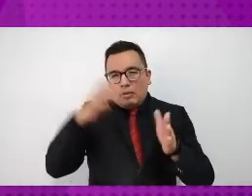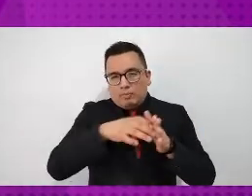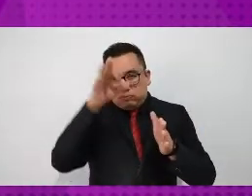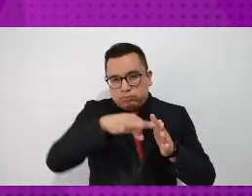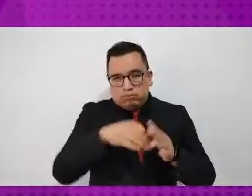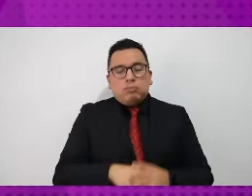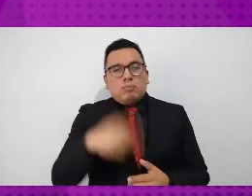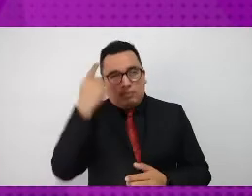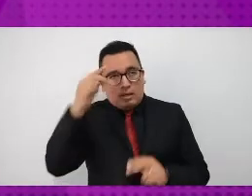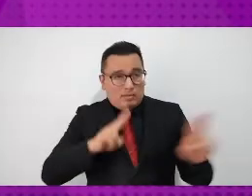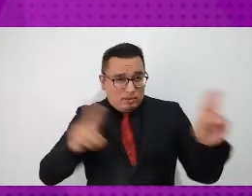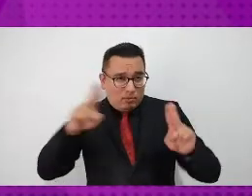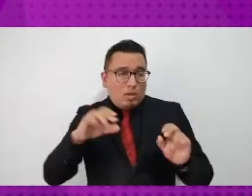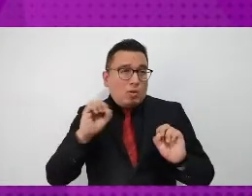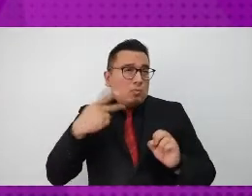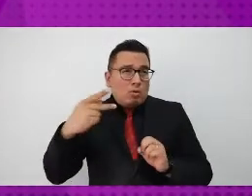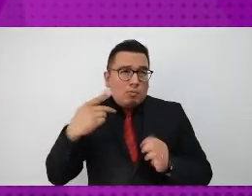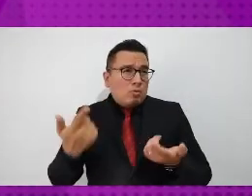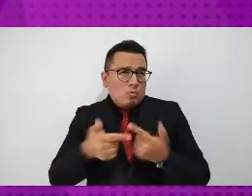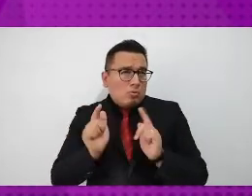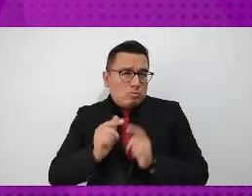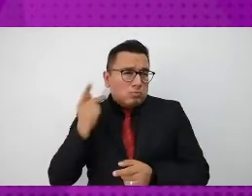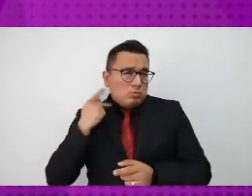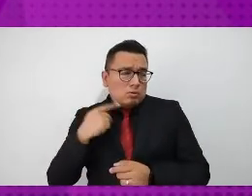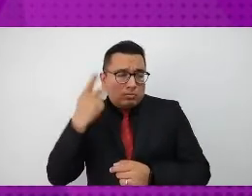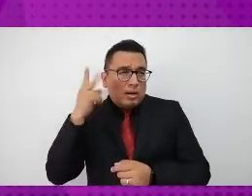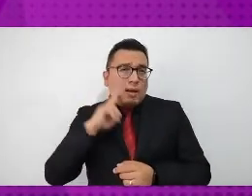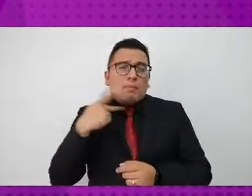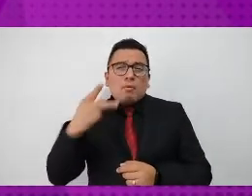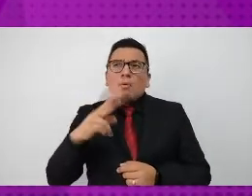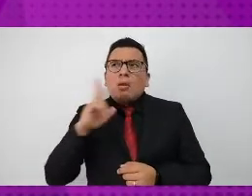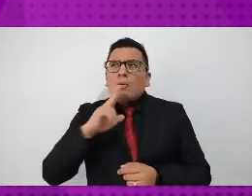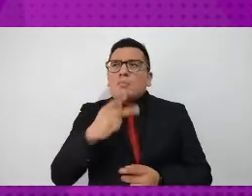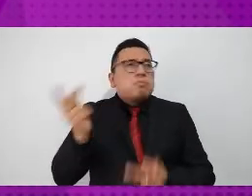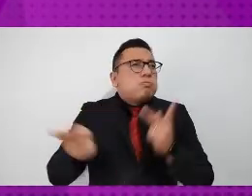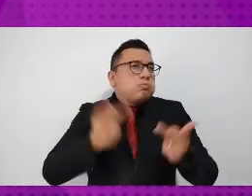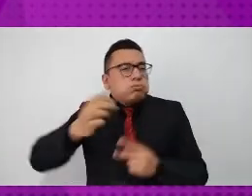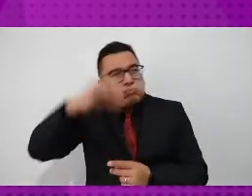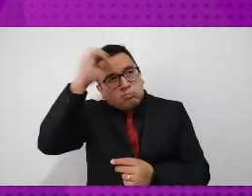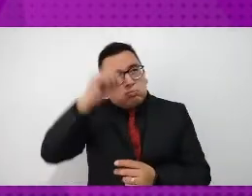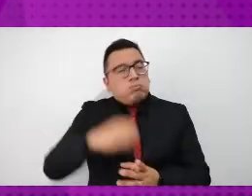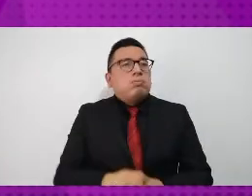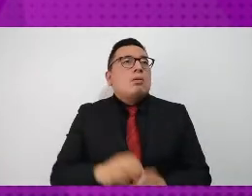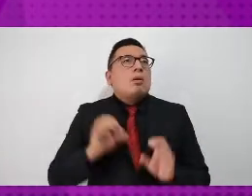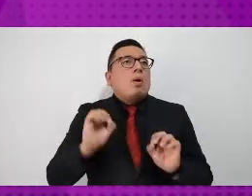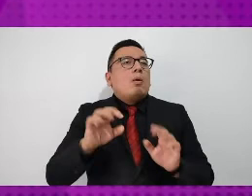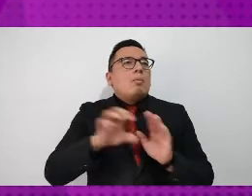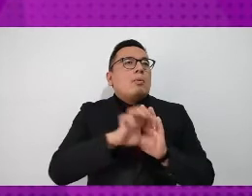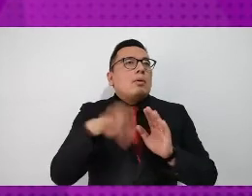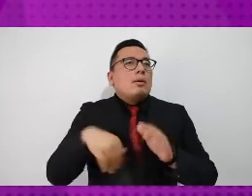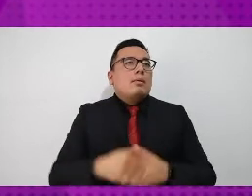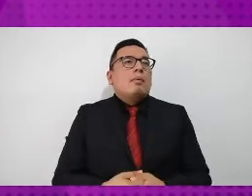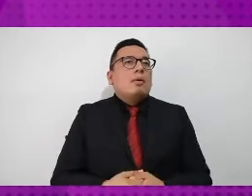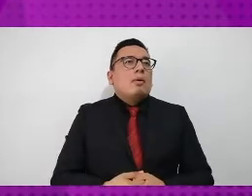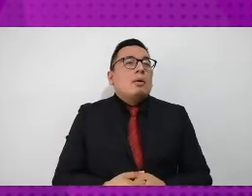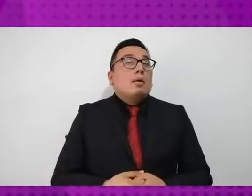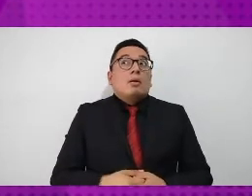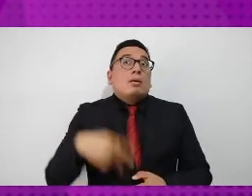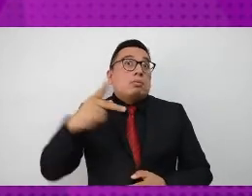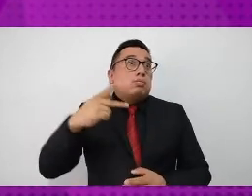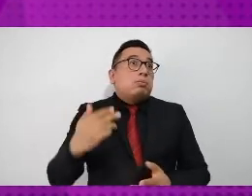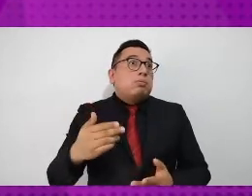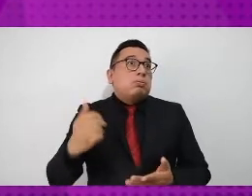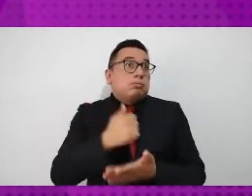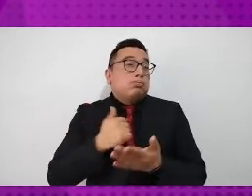pudieron realizar ejercicios internos de consulta hacia su electorado en las presidencias con los ayuntamientos propiamente